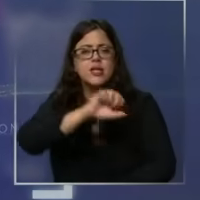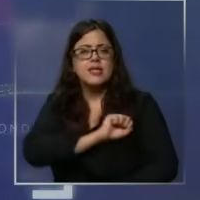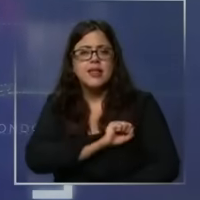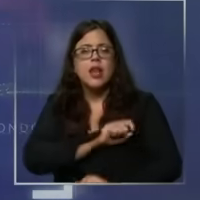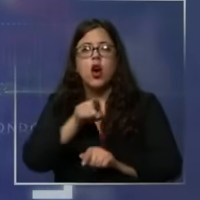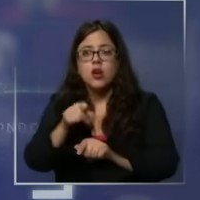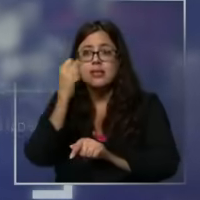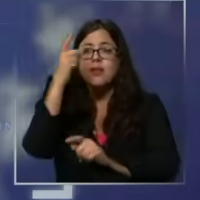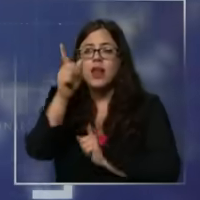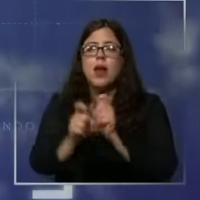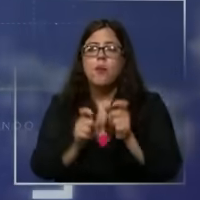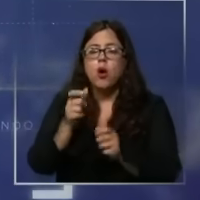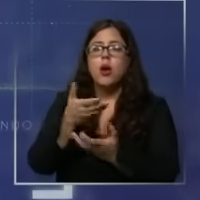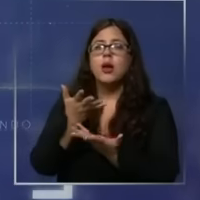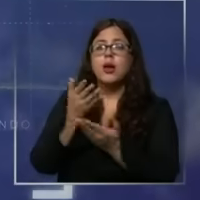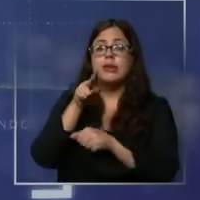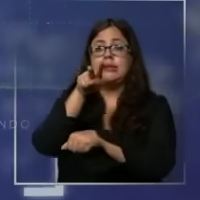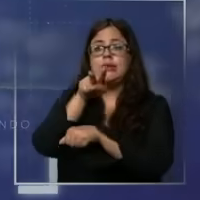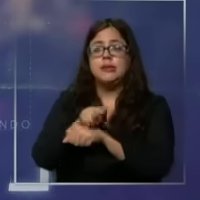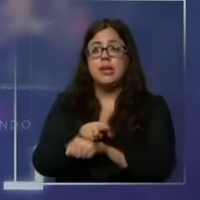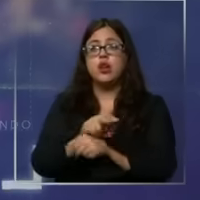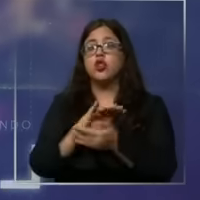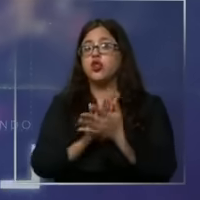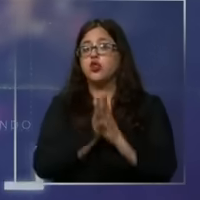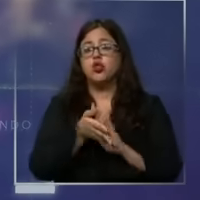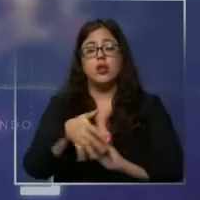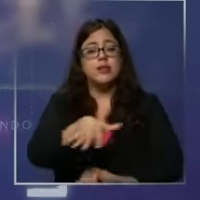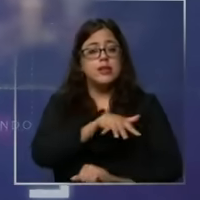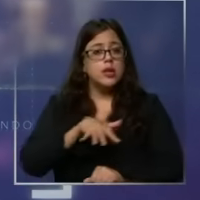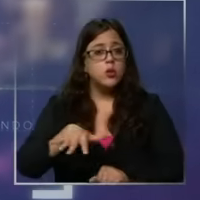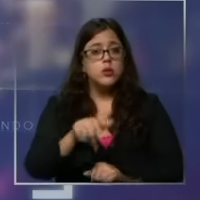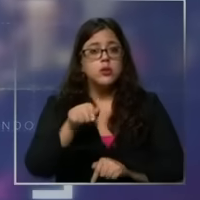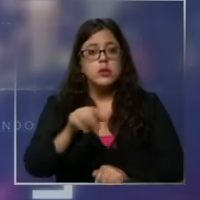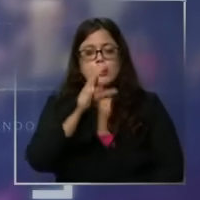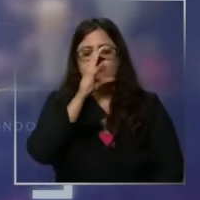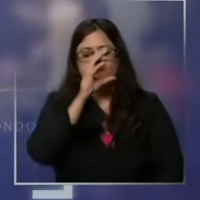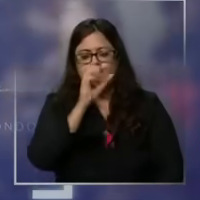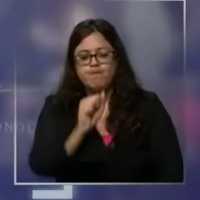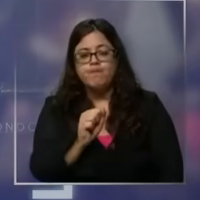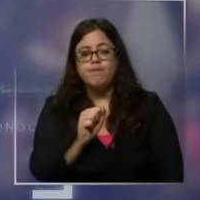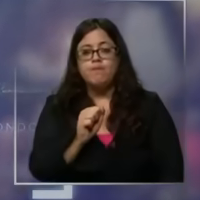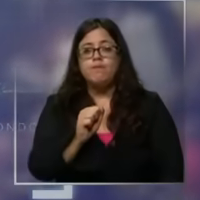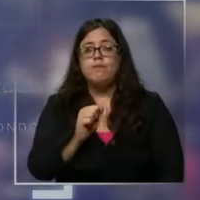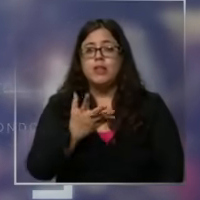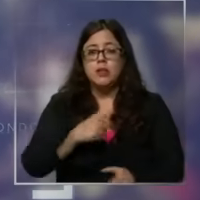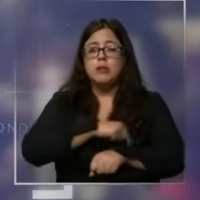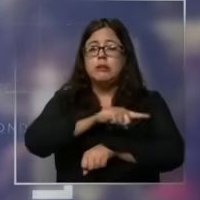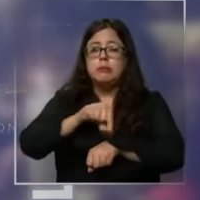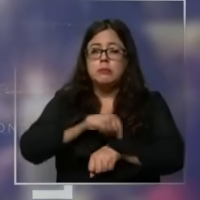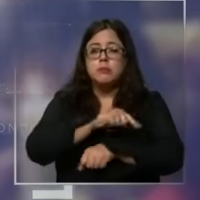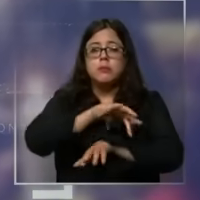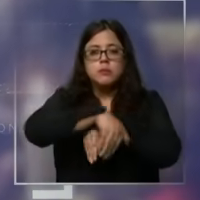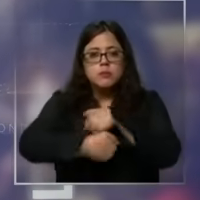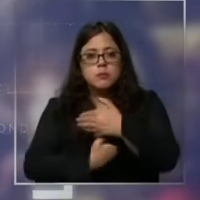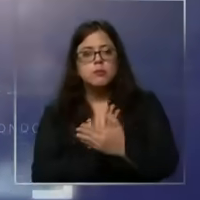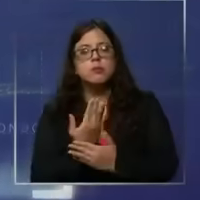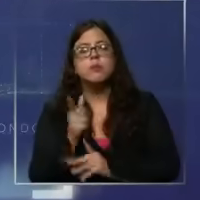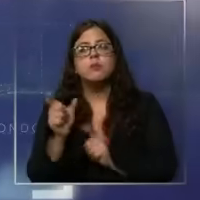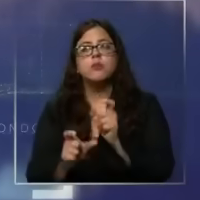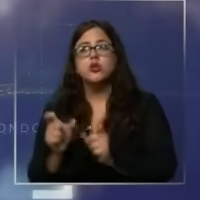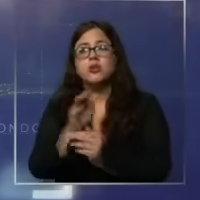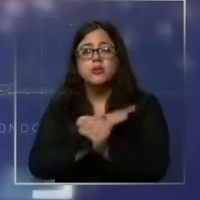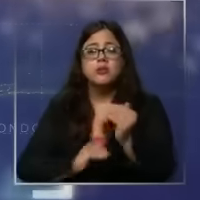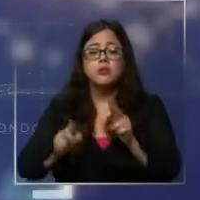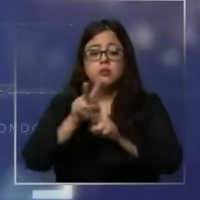hicieron saber a quienes fueron testigos de todo lo que sucedió, que tuvieron que soportar magno evento hasta largas horas de la madrugada. Vecinos de